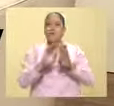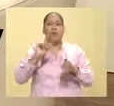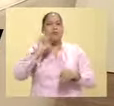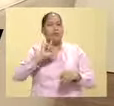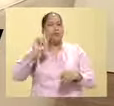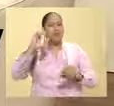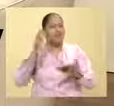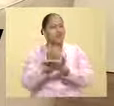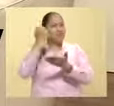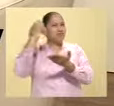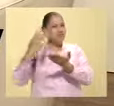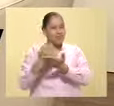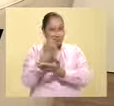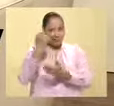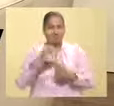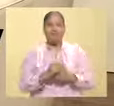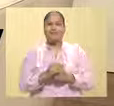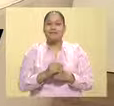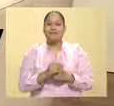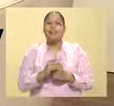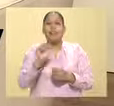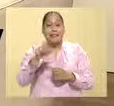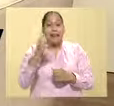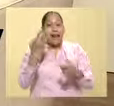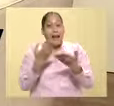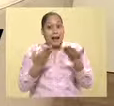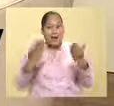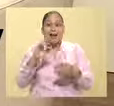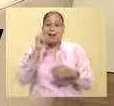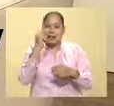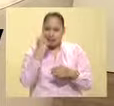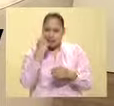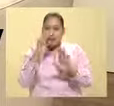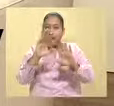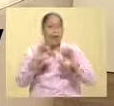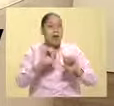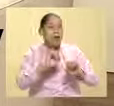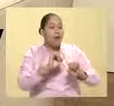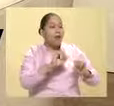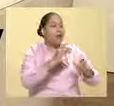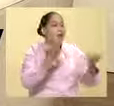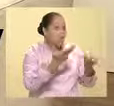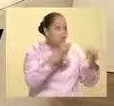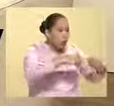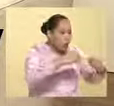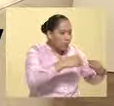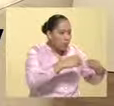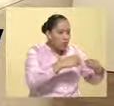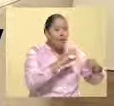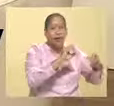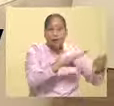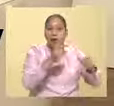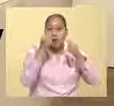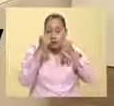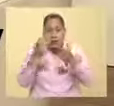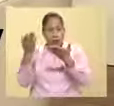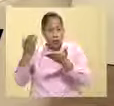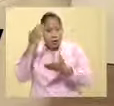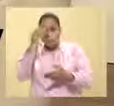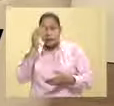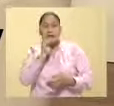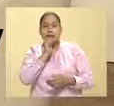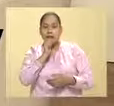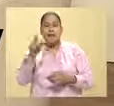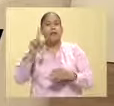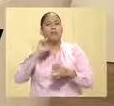triunfadora exacto y ahora sí que dejen de hacer lo que están haciendo y pongan atención porque si no la conocen ahorita van a